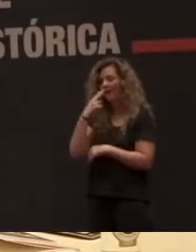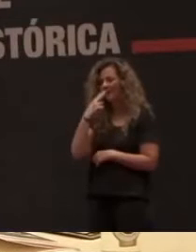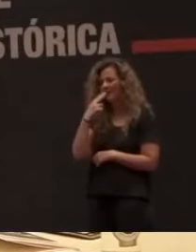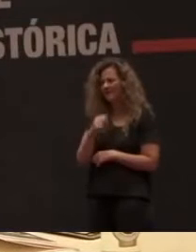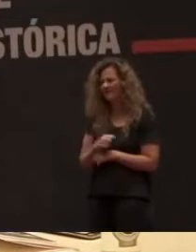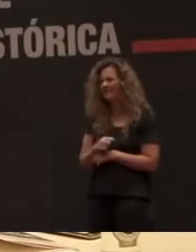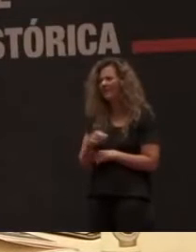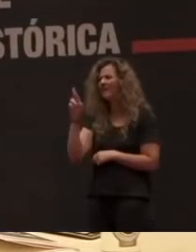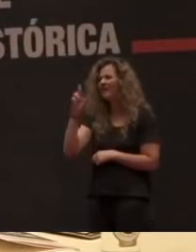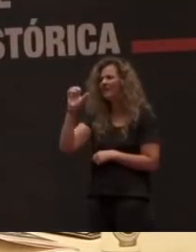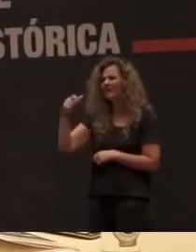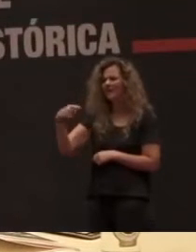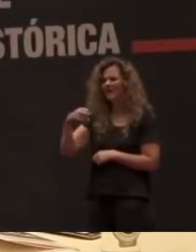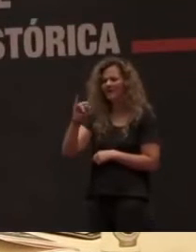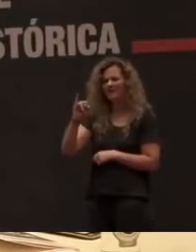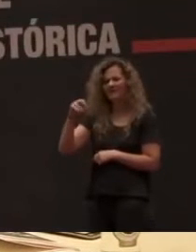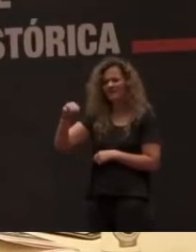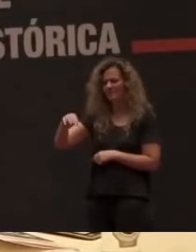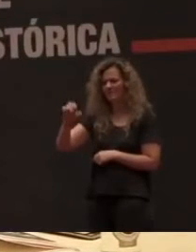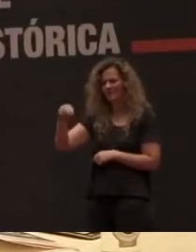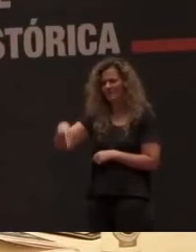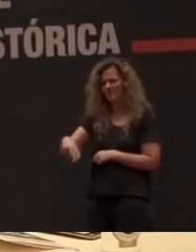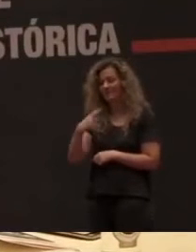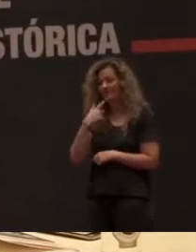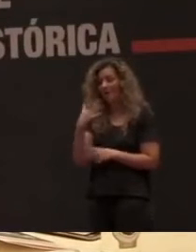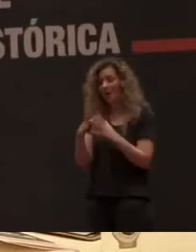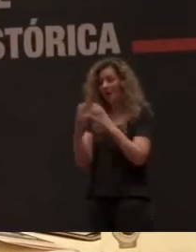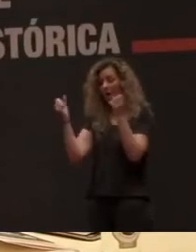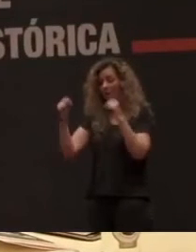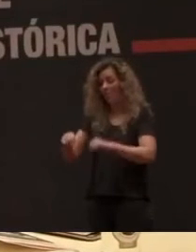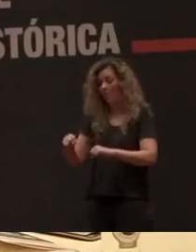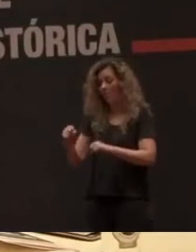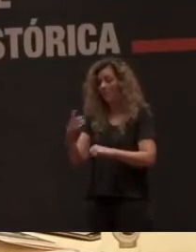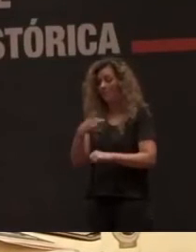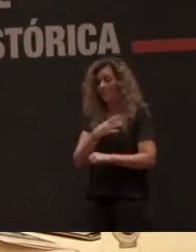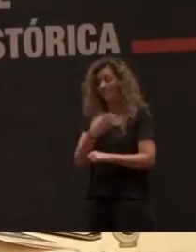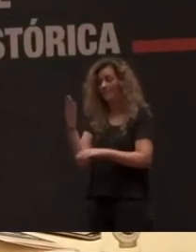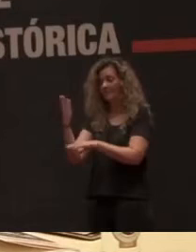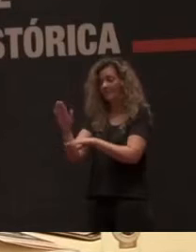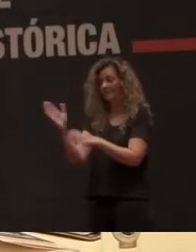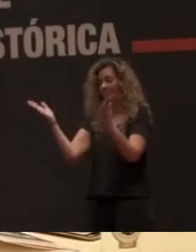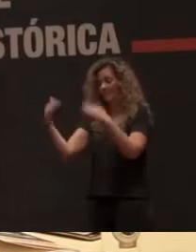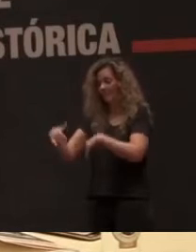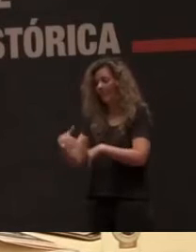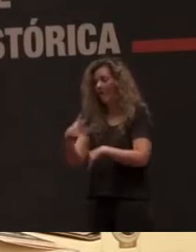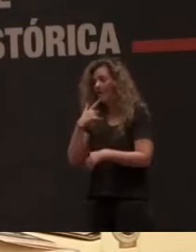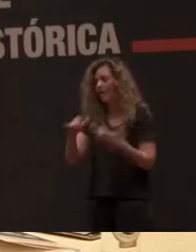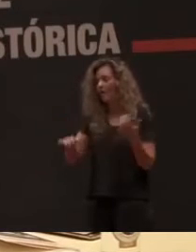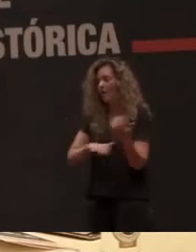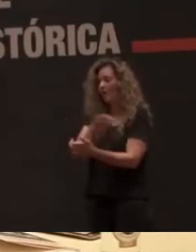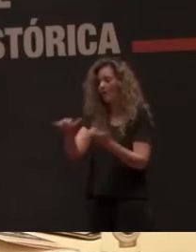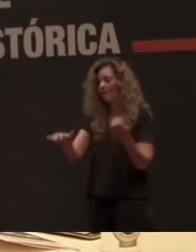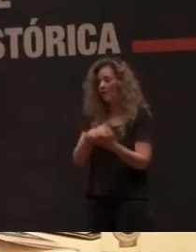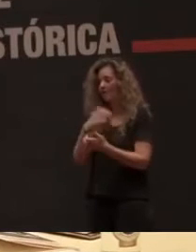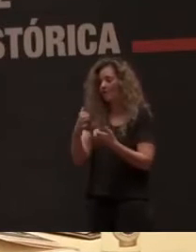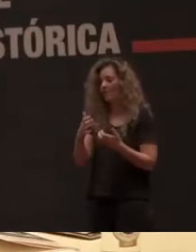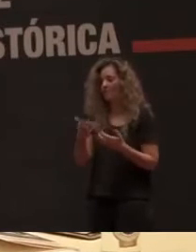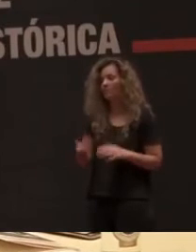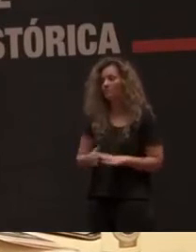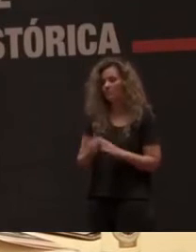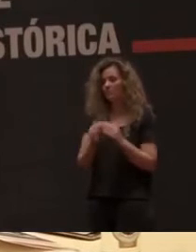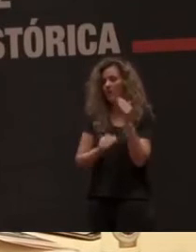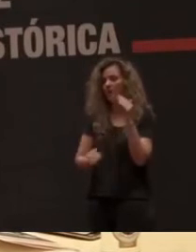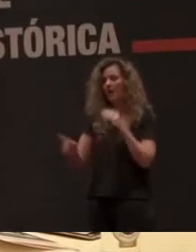1972, cando a empresa Bazán de Ferrol non chegou a acordo cos seus representantes sindicales, non chegando a un conflito de elevada intensidade que